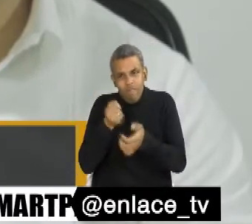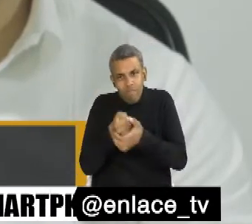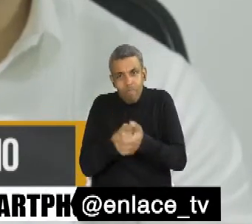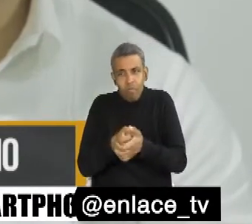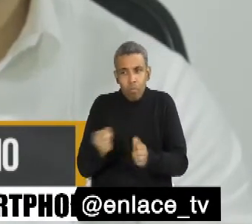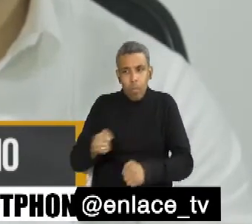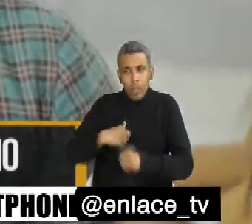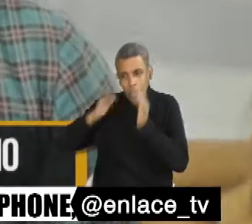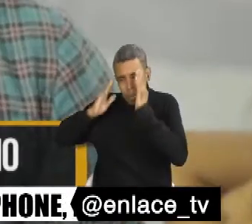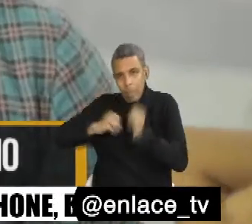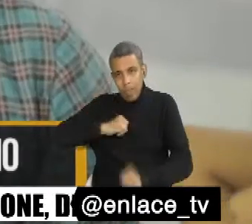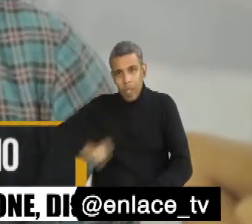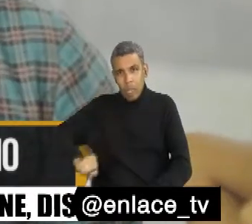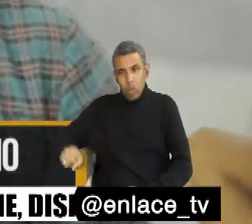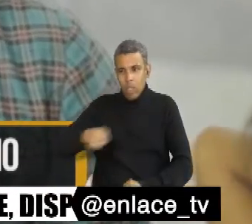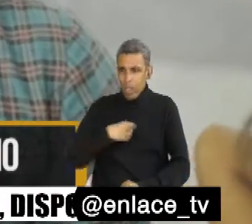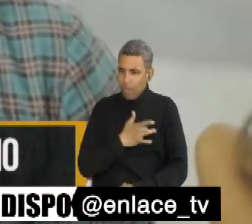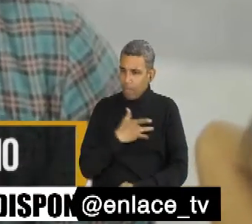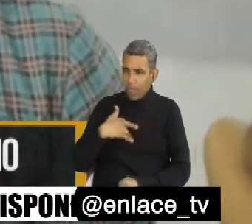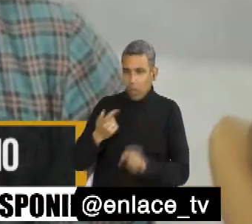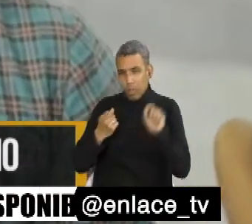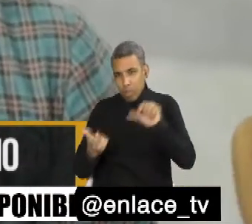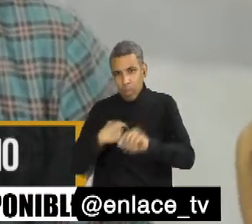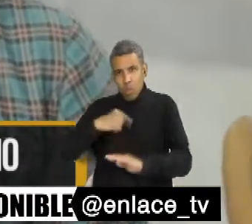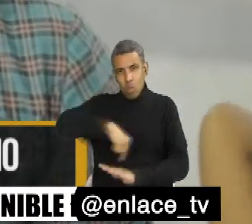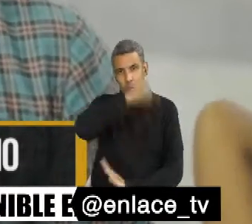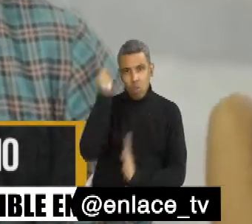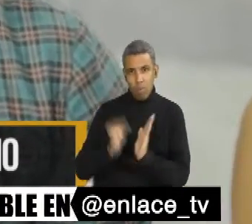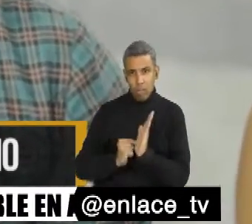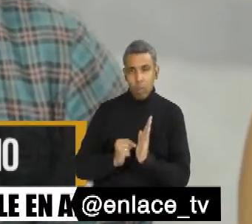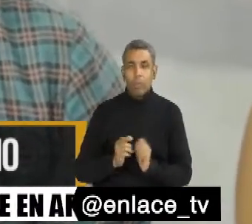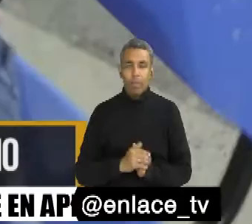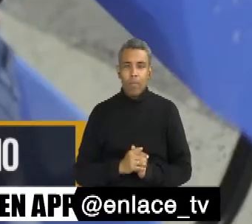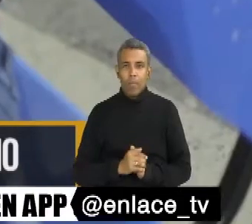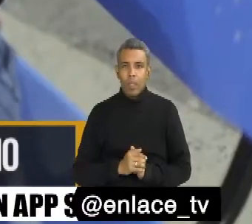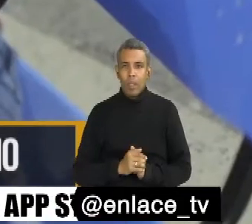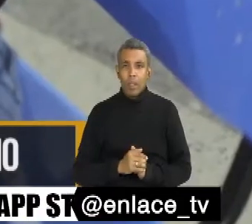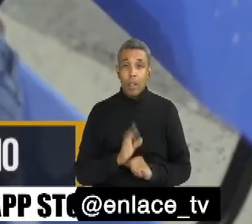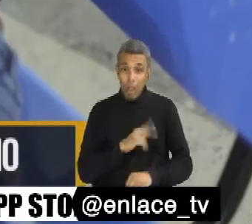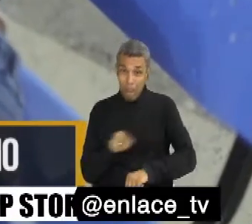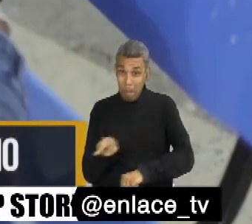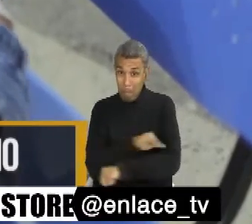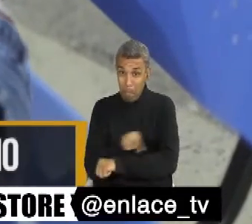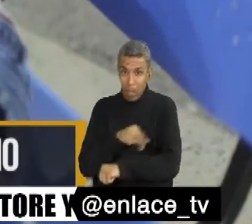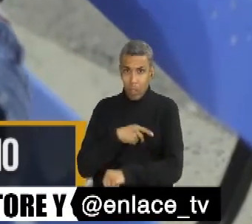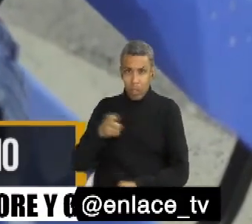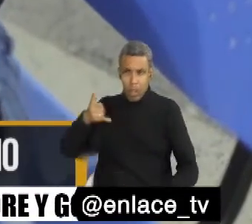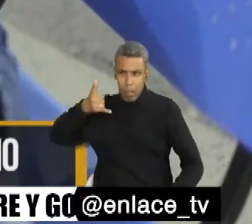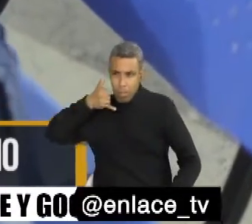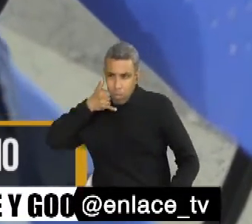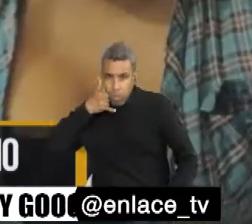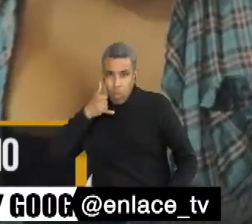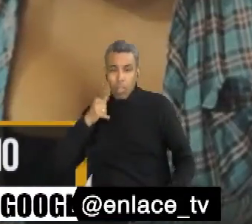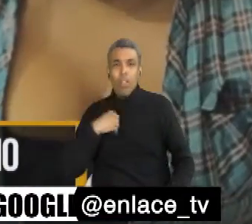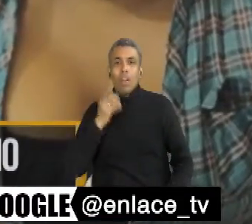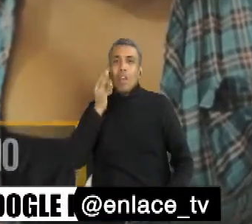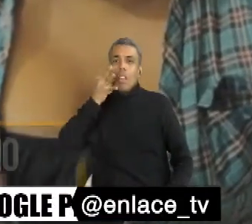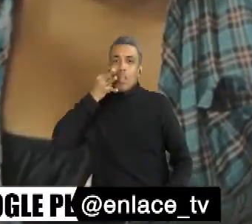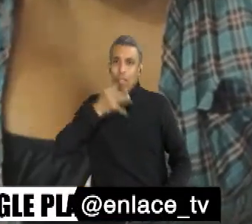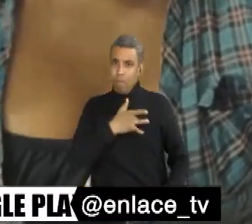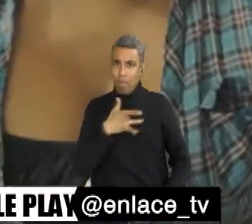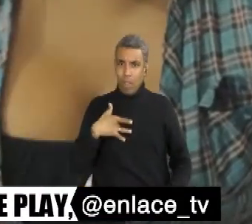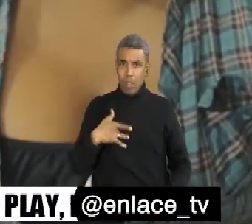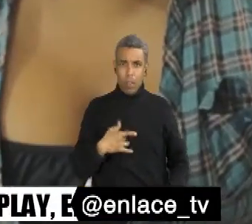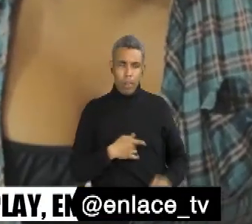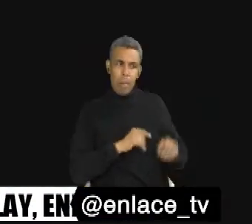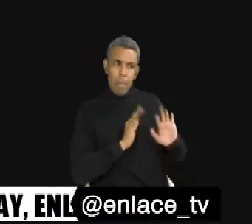estos tratamientos. La personería municipal se comunicó con su EPS por los requerimientos de Emi Alessandra y aseguraron que